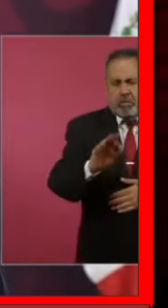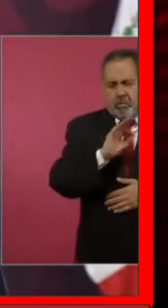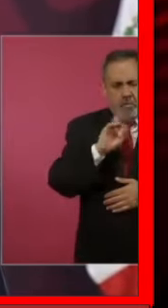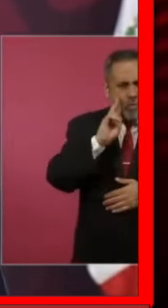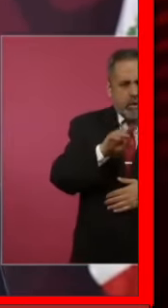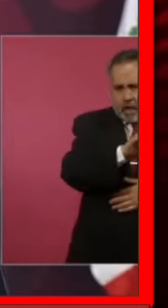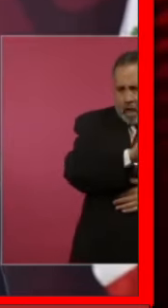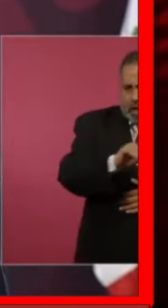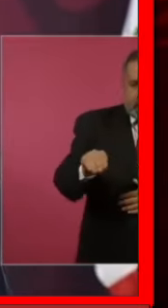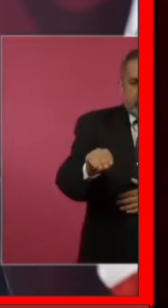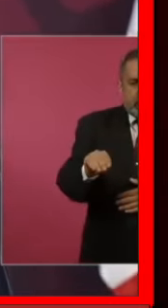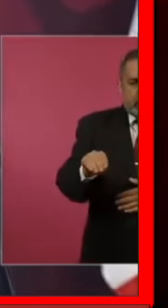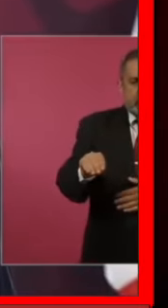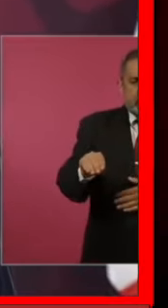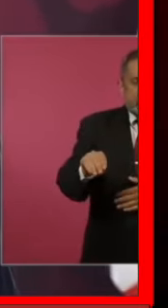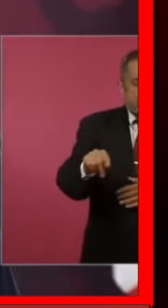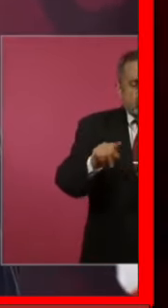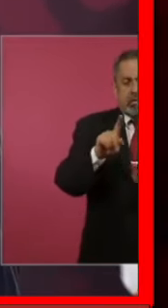pueda